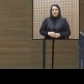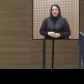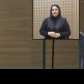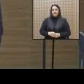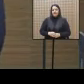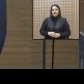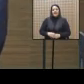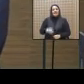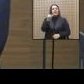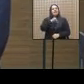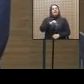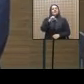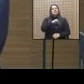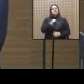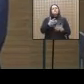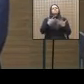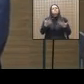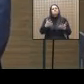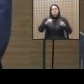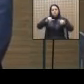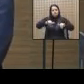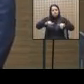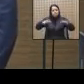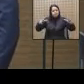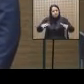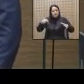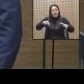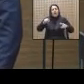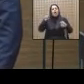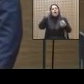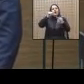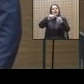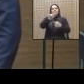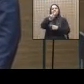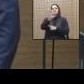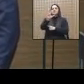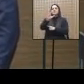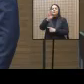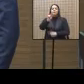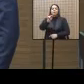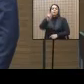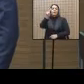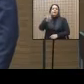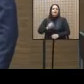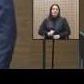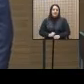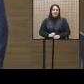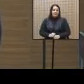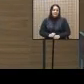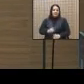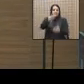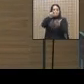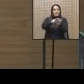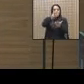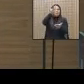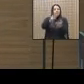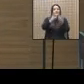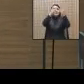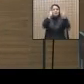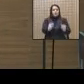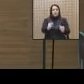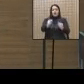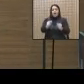La actitud es tenernos aquí hasta el 25 de noviembre y que se apruebe el presupuesto tal cual lo